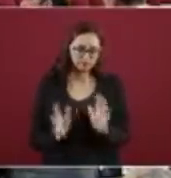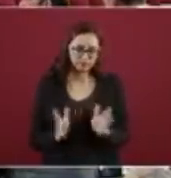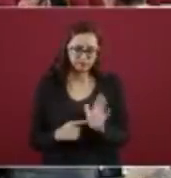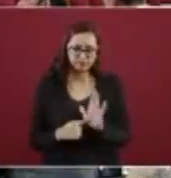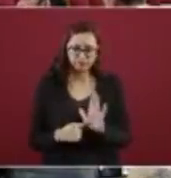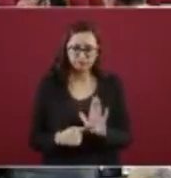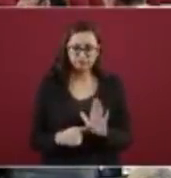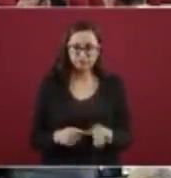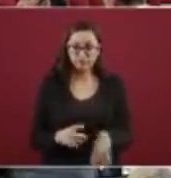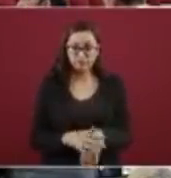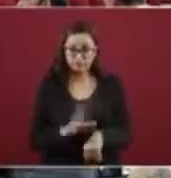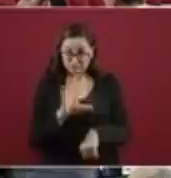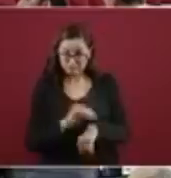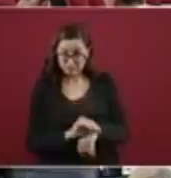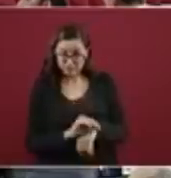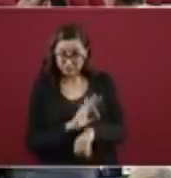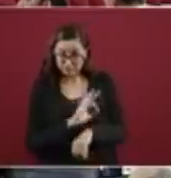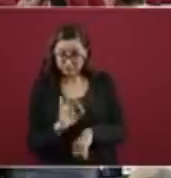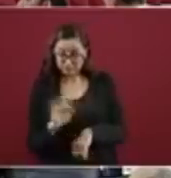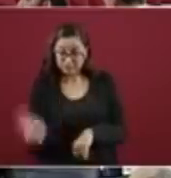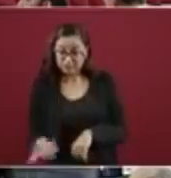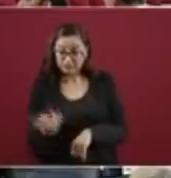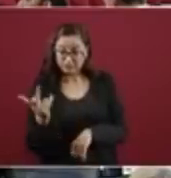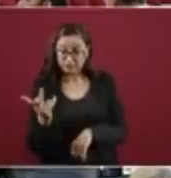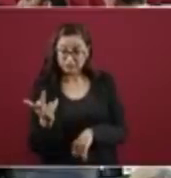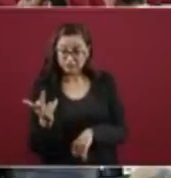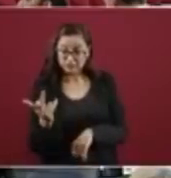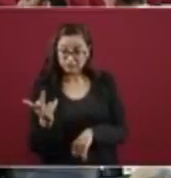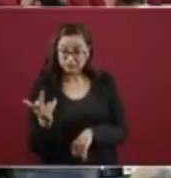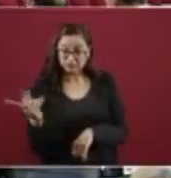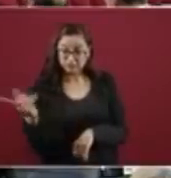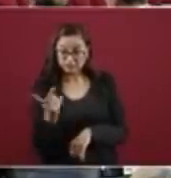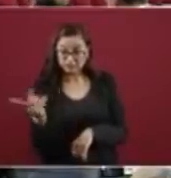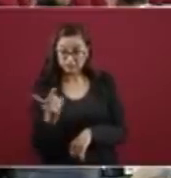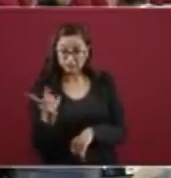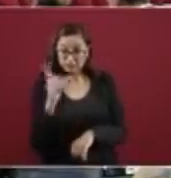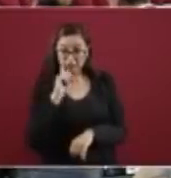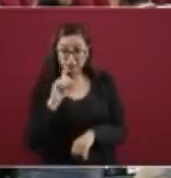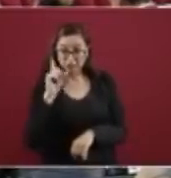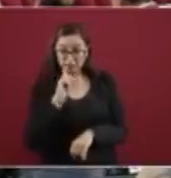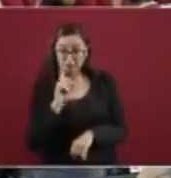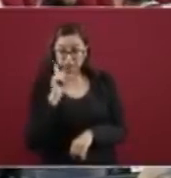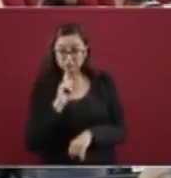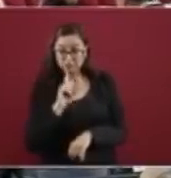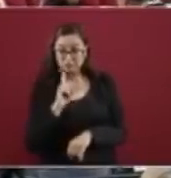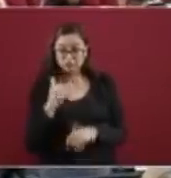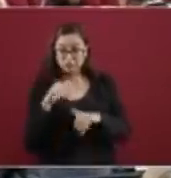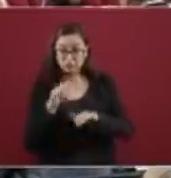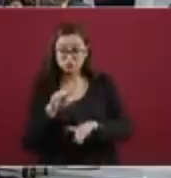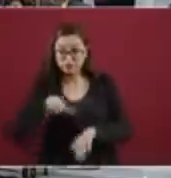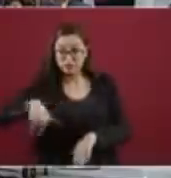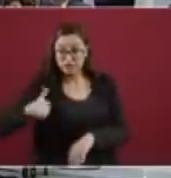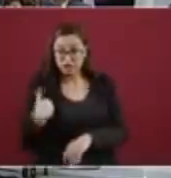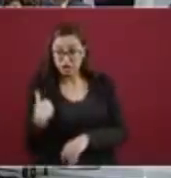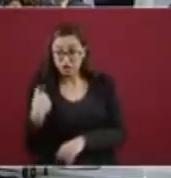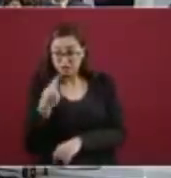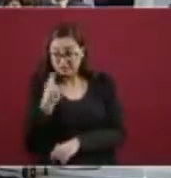Entonces, sí me da por que me dejen contestar la pregunta que tengo sobre las estancias